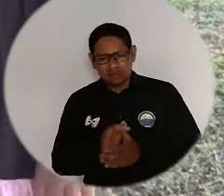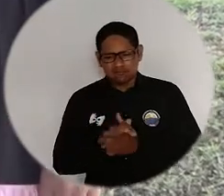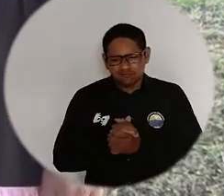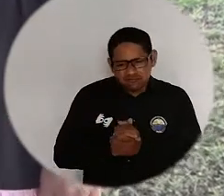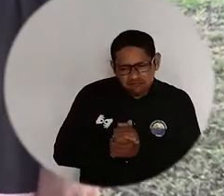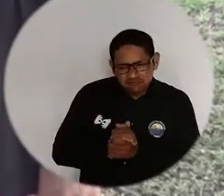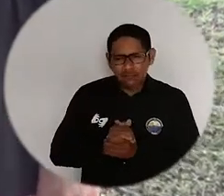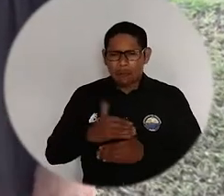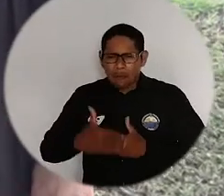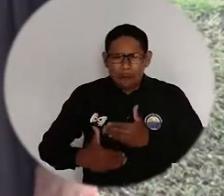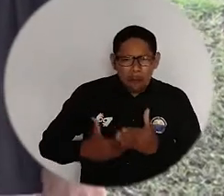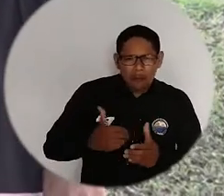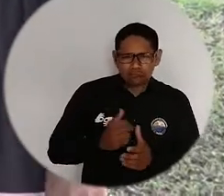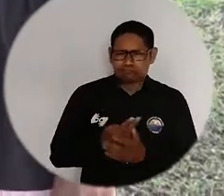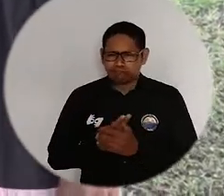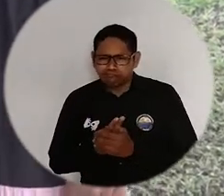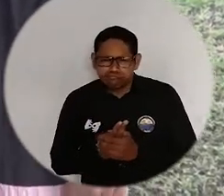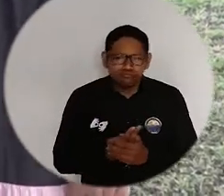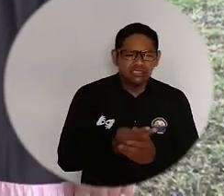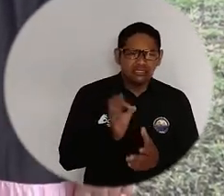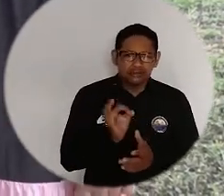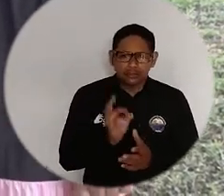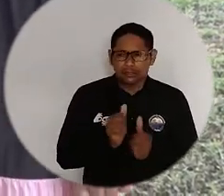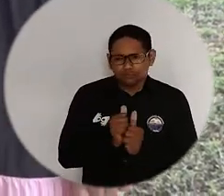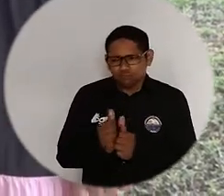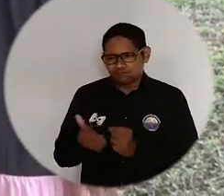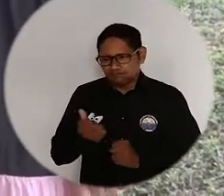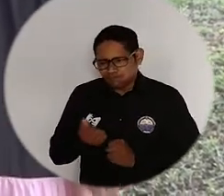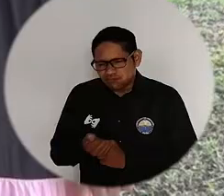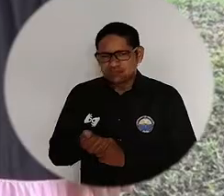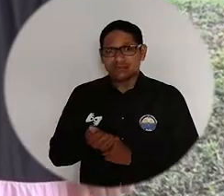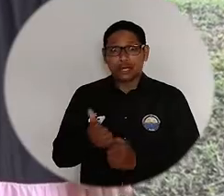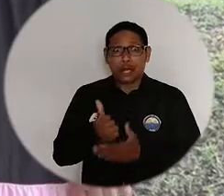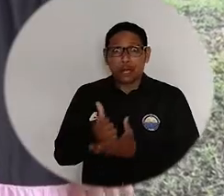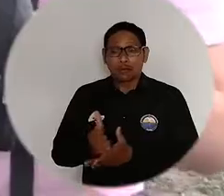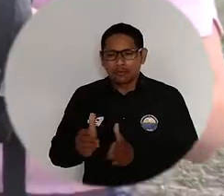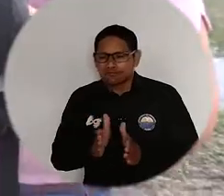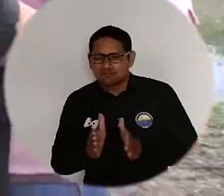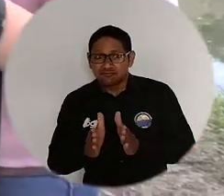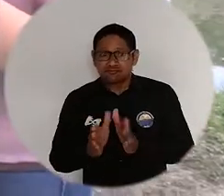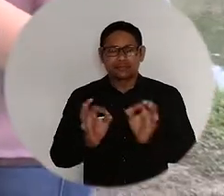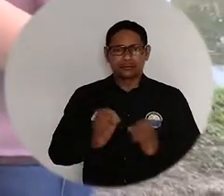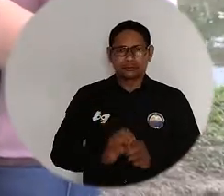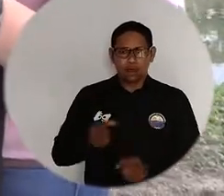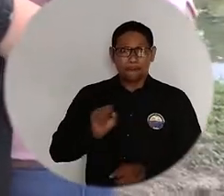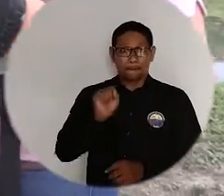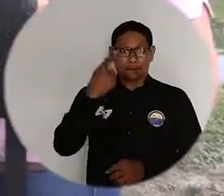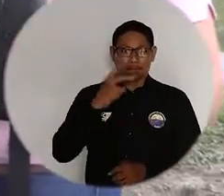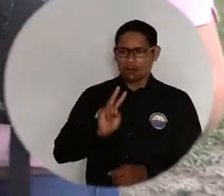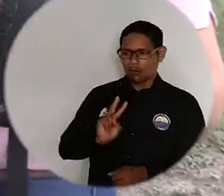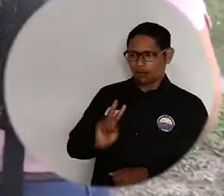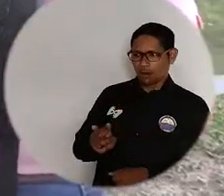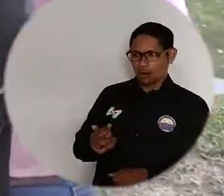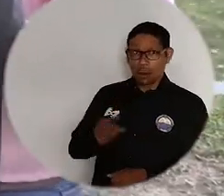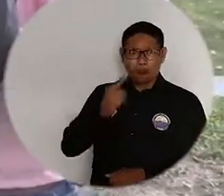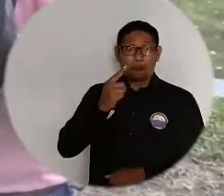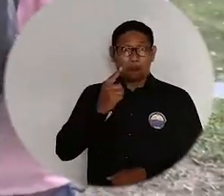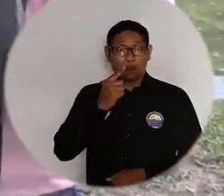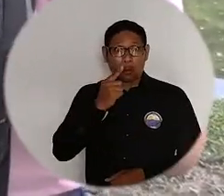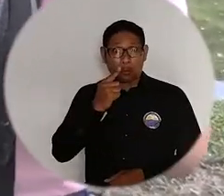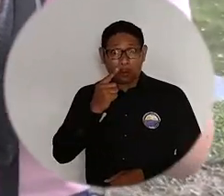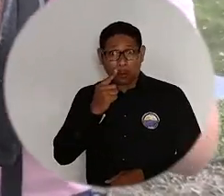ir con ellos ahí de la manito y llevarlo siempre ahí encaminándolos por ese sendero desde que lo vi por primera vez que el papá no lo lleva a la casa